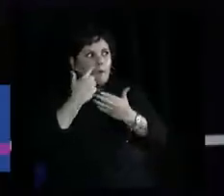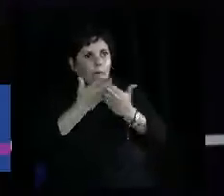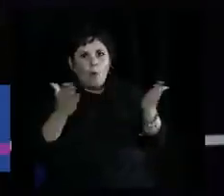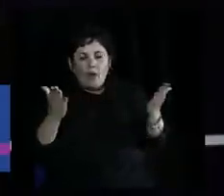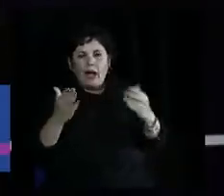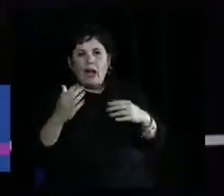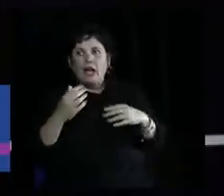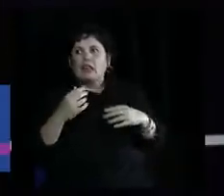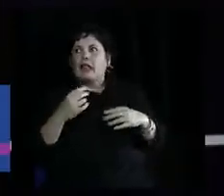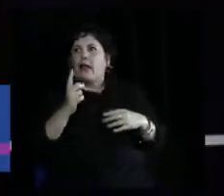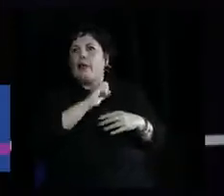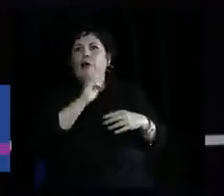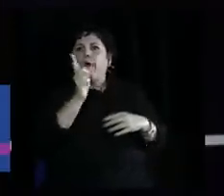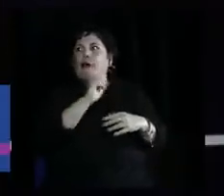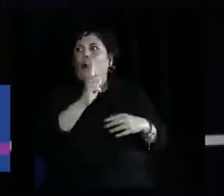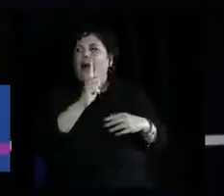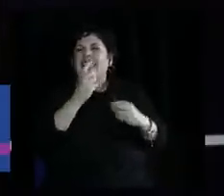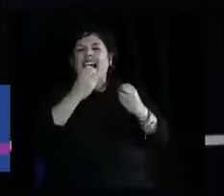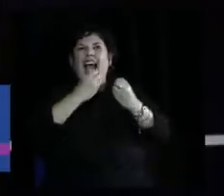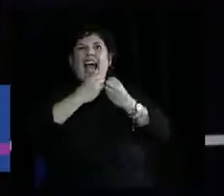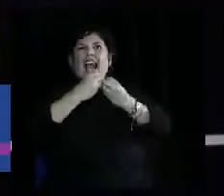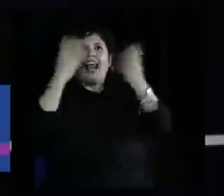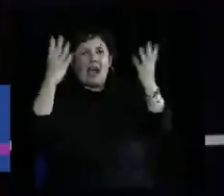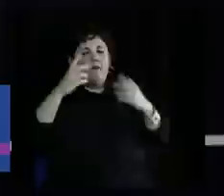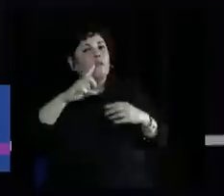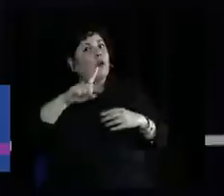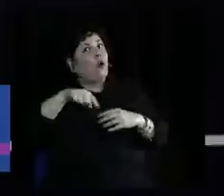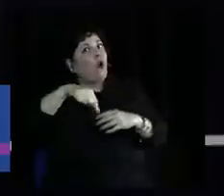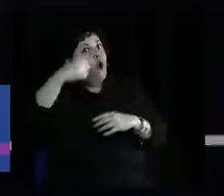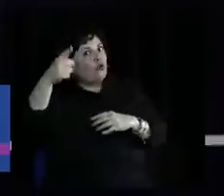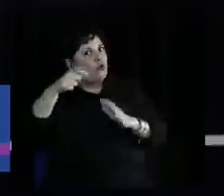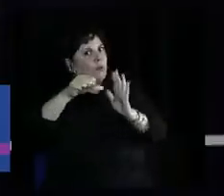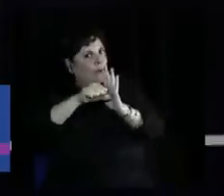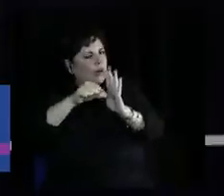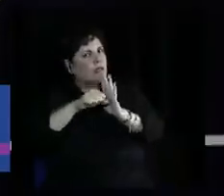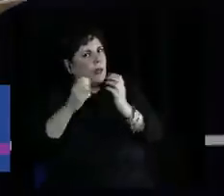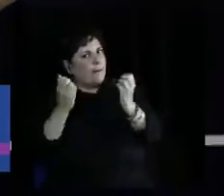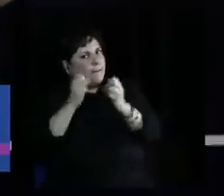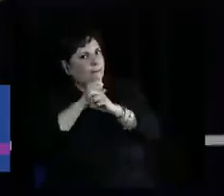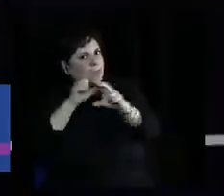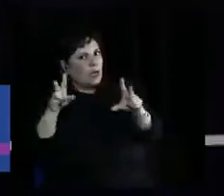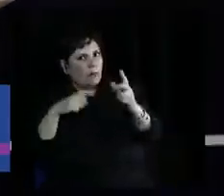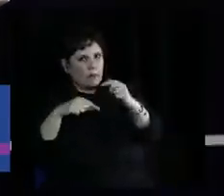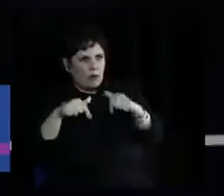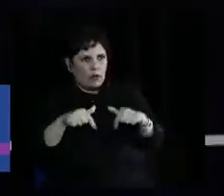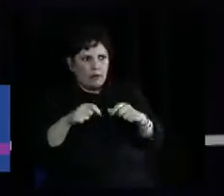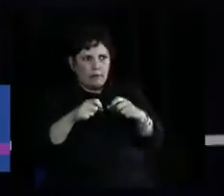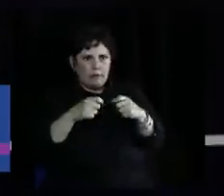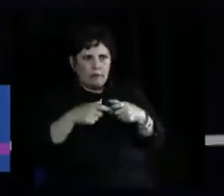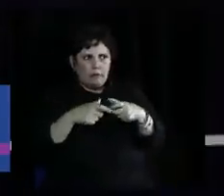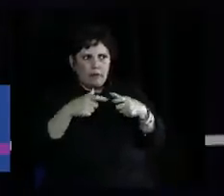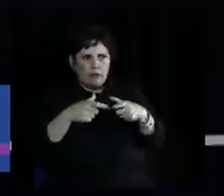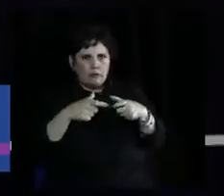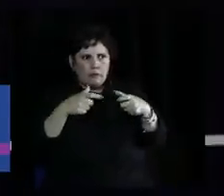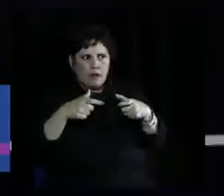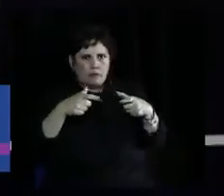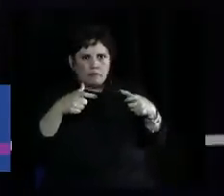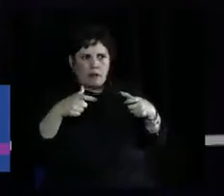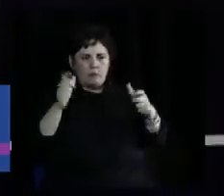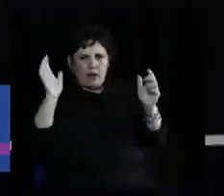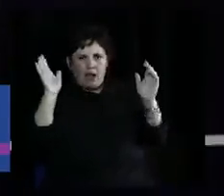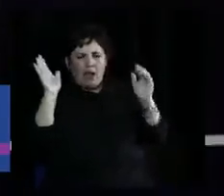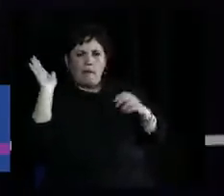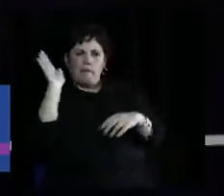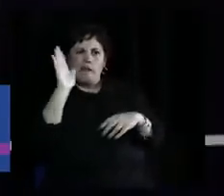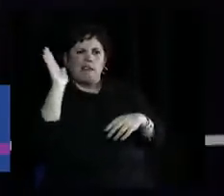aunque no se registran casos graves, digamos, como en otros países de la región, se está registrando cada vez más casos de amenazas a la